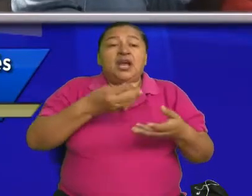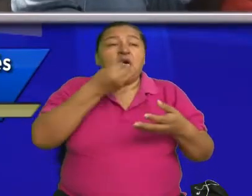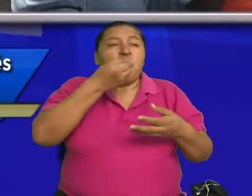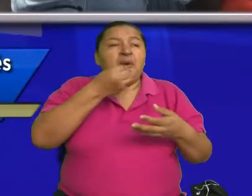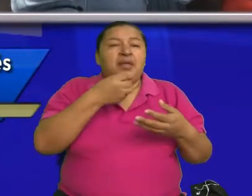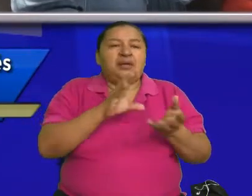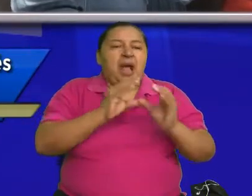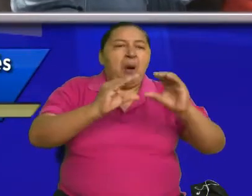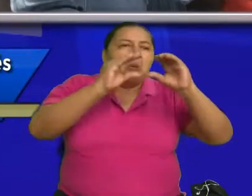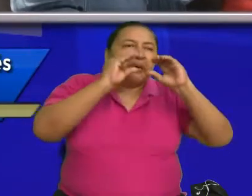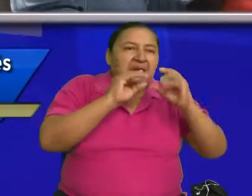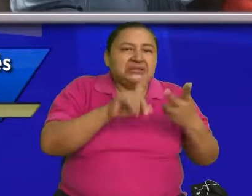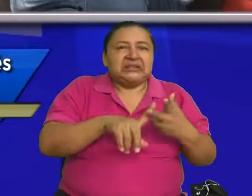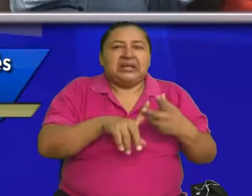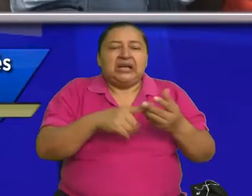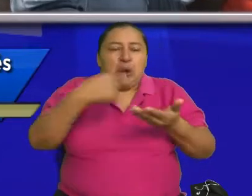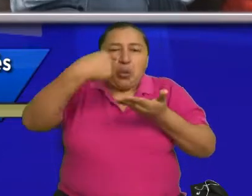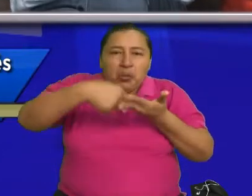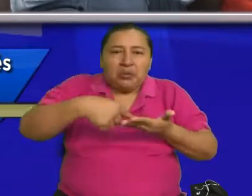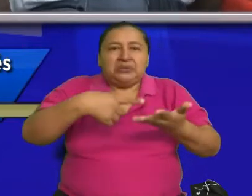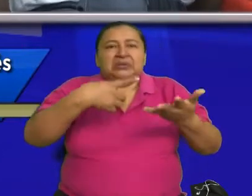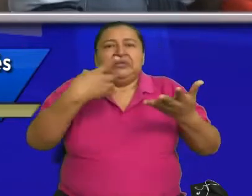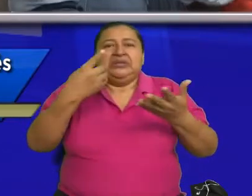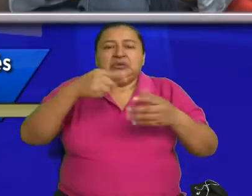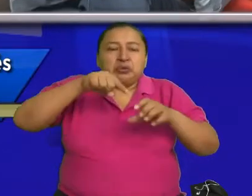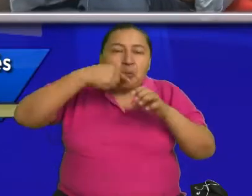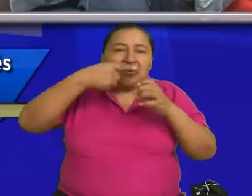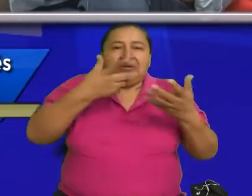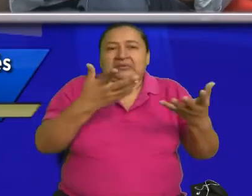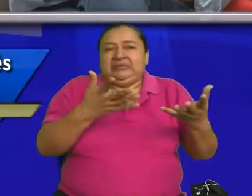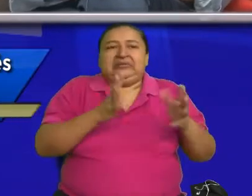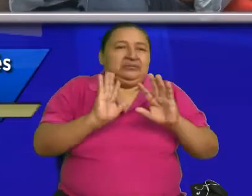chatarra rápida. Okay. Esa comida que de repente te la encontrás